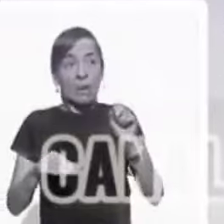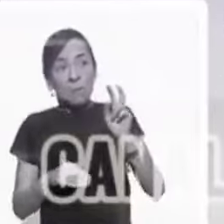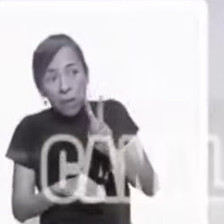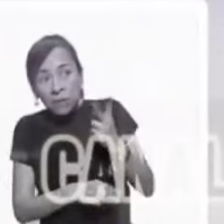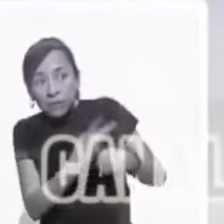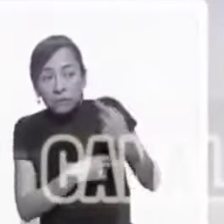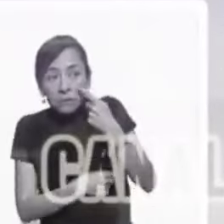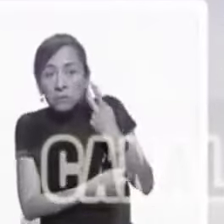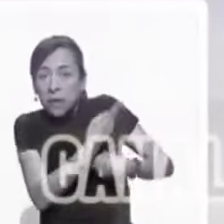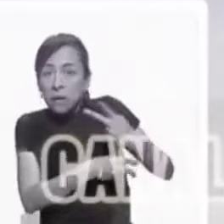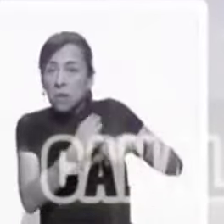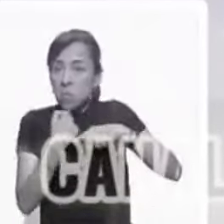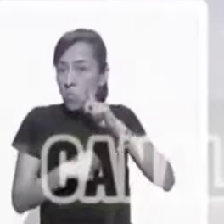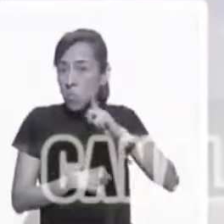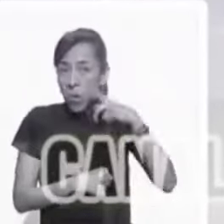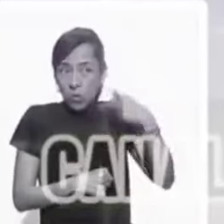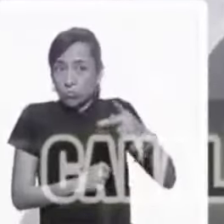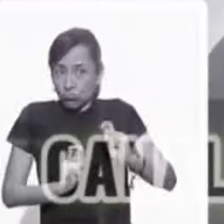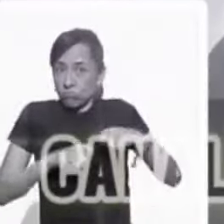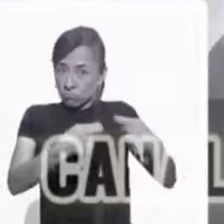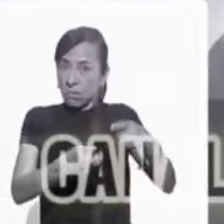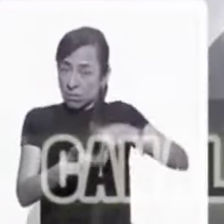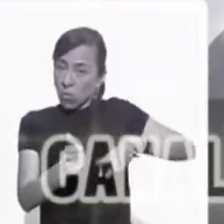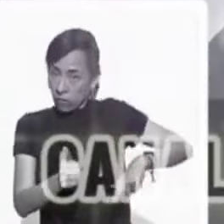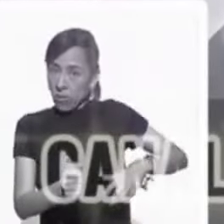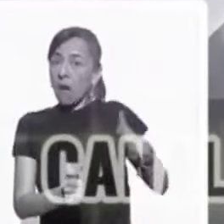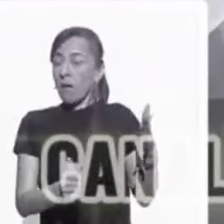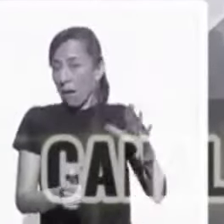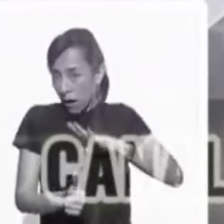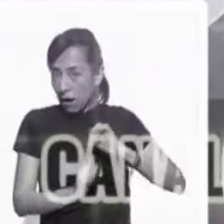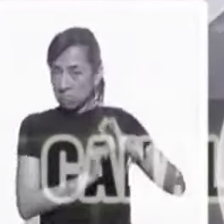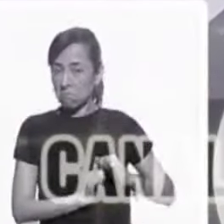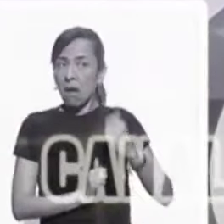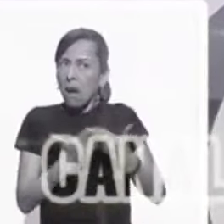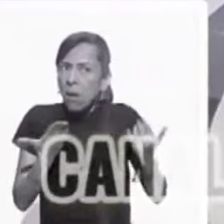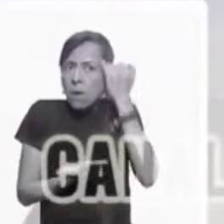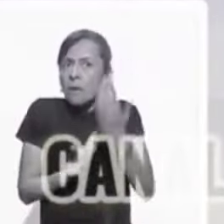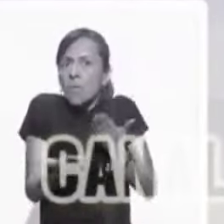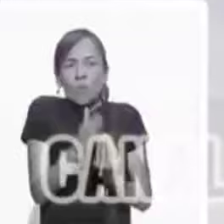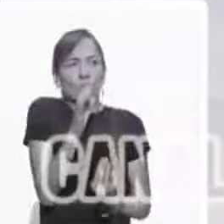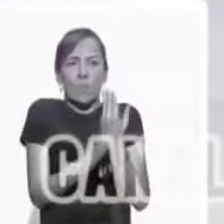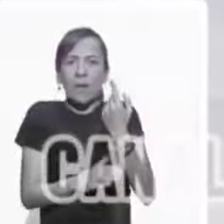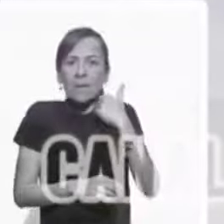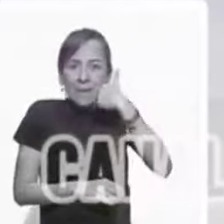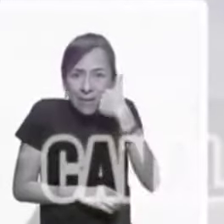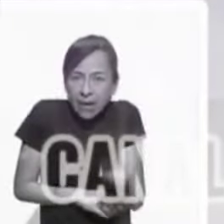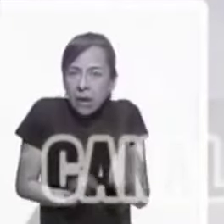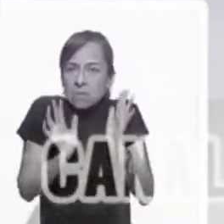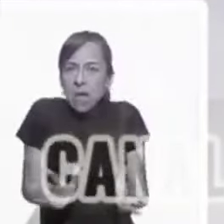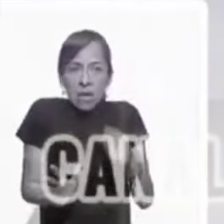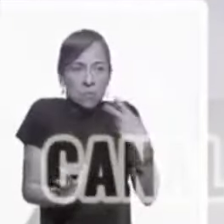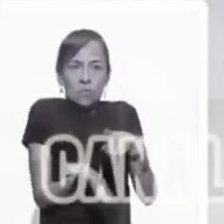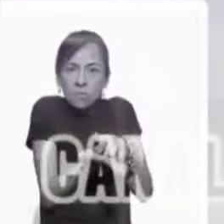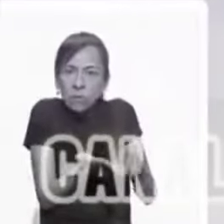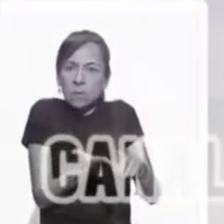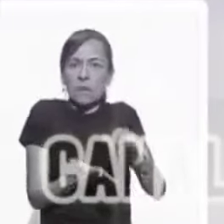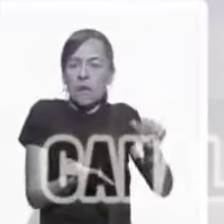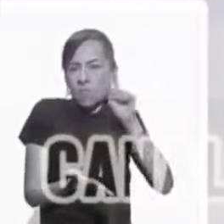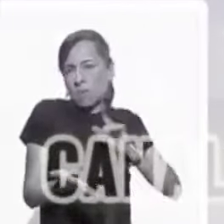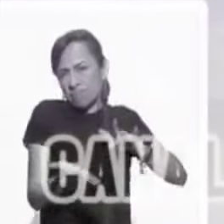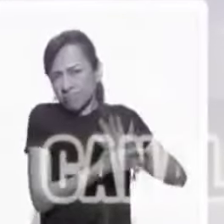públicos eh vemos ahora esta iniciativa que busca garantizar derechos sustantivos de la mujer elevados a Rango constitucional la